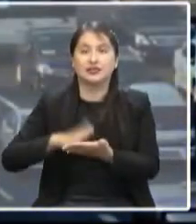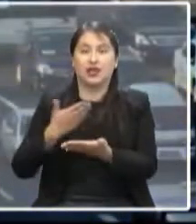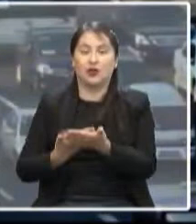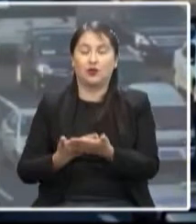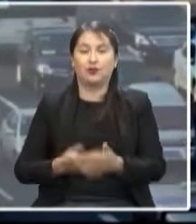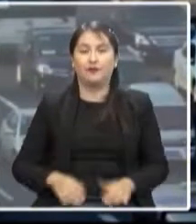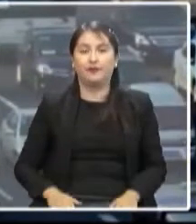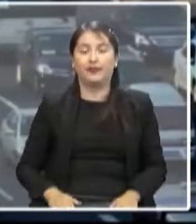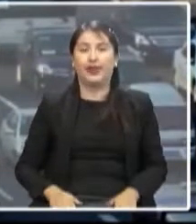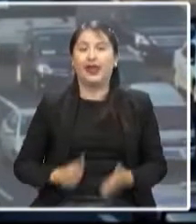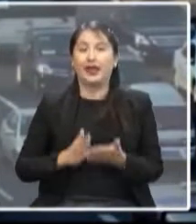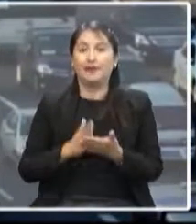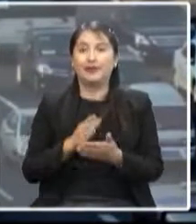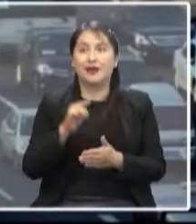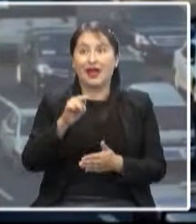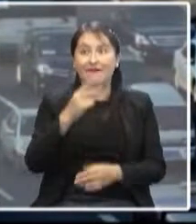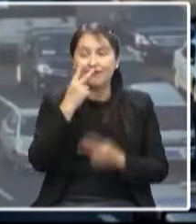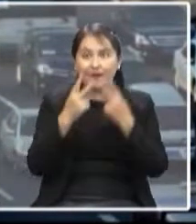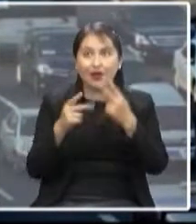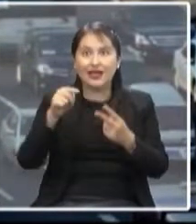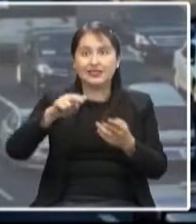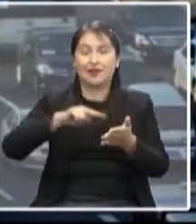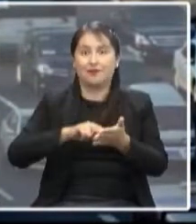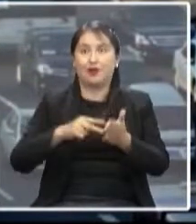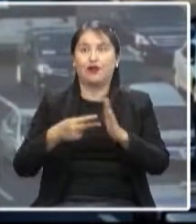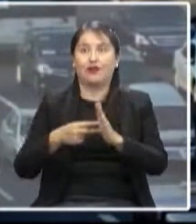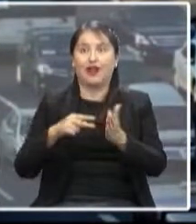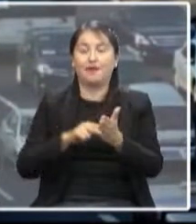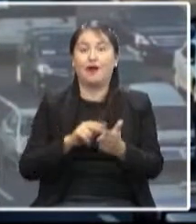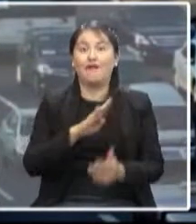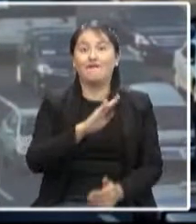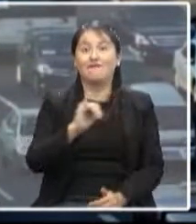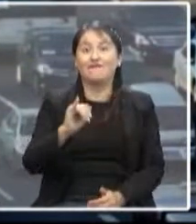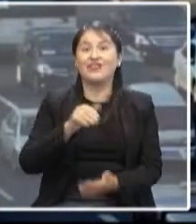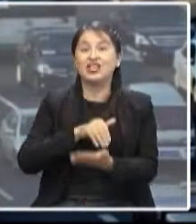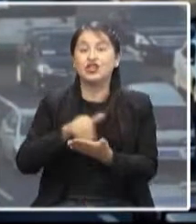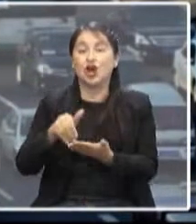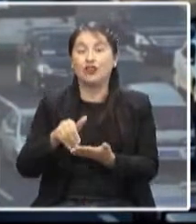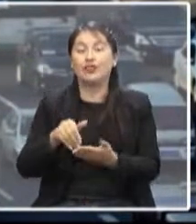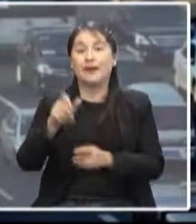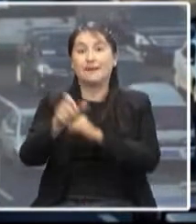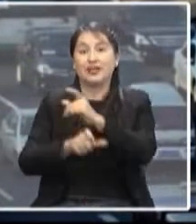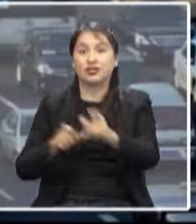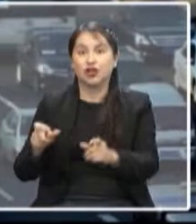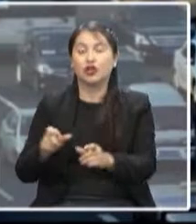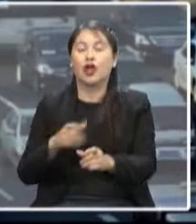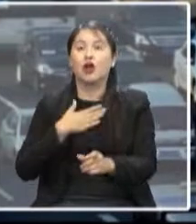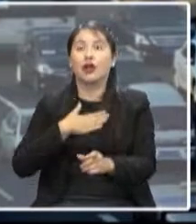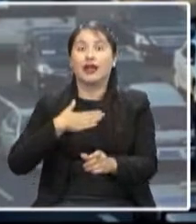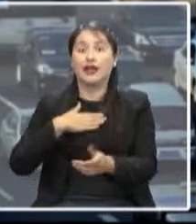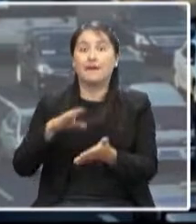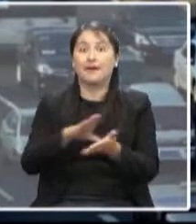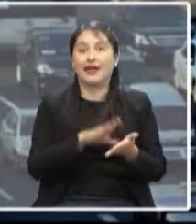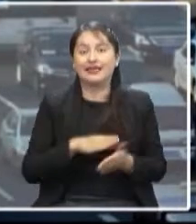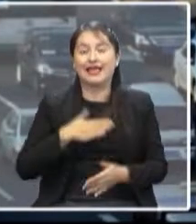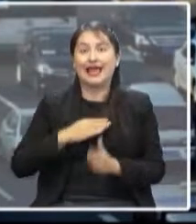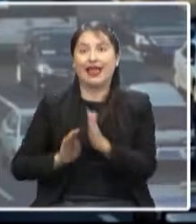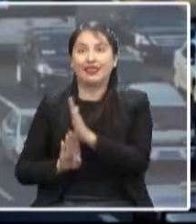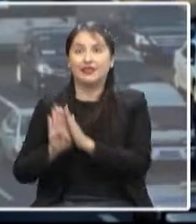problema, que era un problema solamente de 1 billón de personas, del mundo en vías de desarrollo, de los lugares desde donde yo